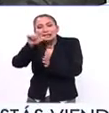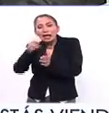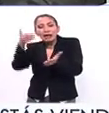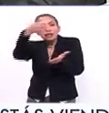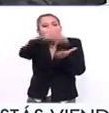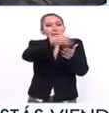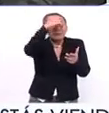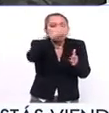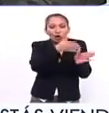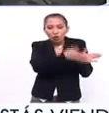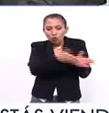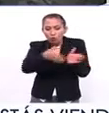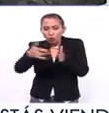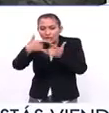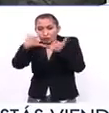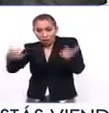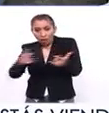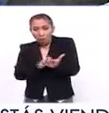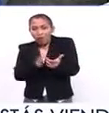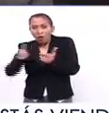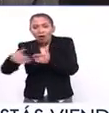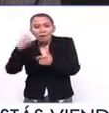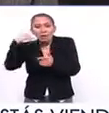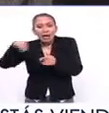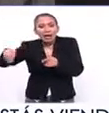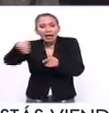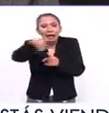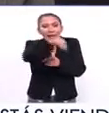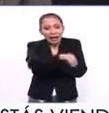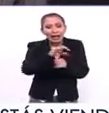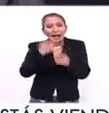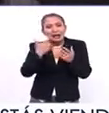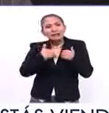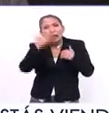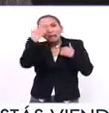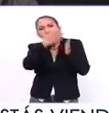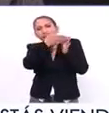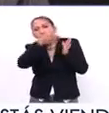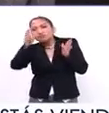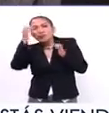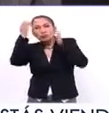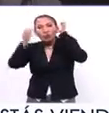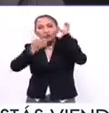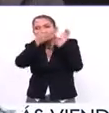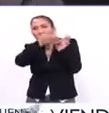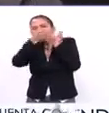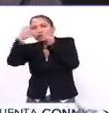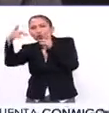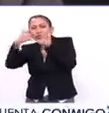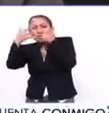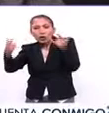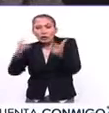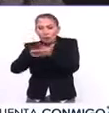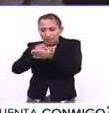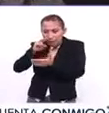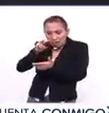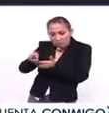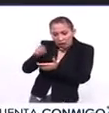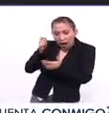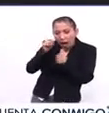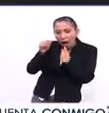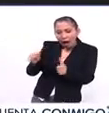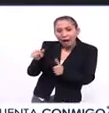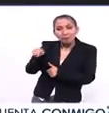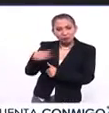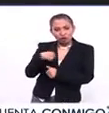a México. Entonces sí, su vida es un tránsito. Y de ese tránsito podemos enterarnos viendo la exposición y acercándonos a algunos documentos. Así es,